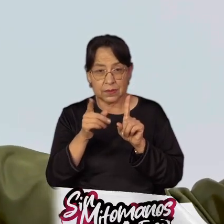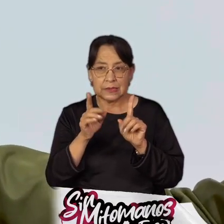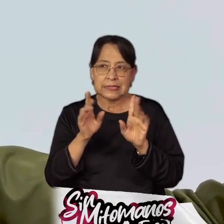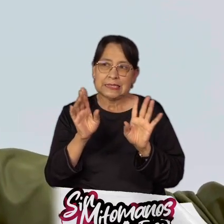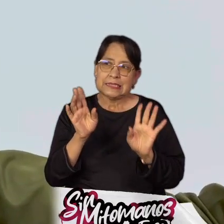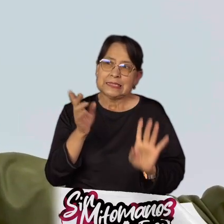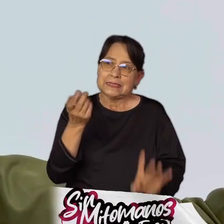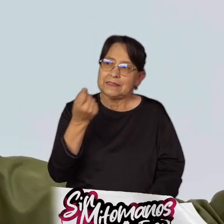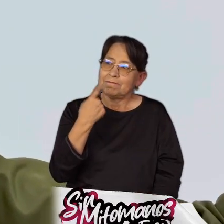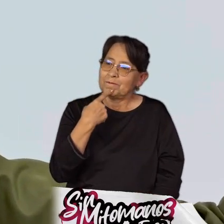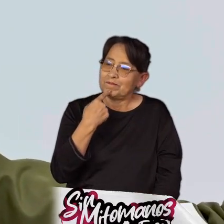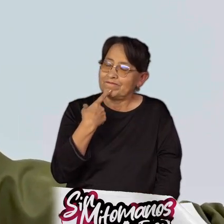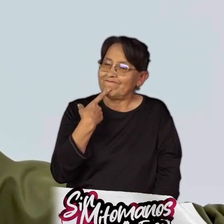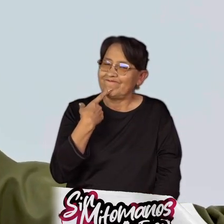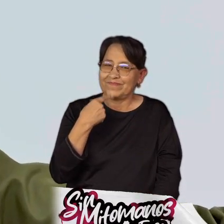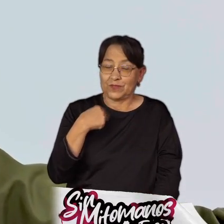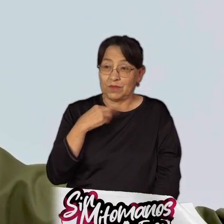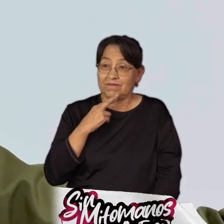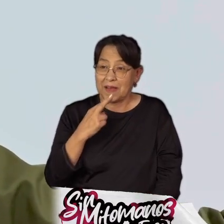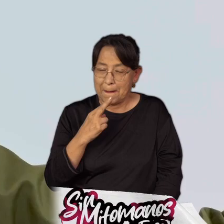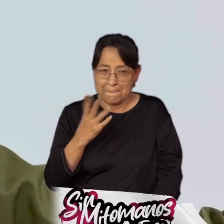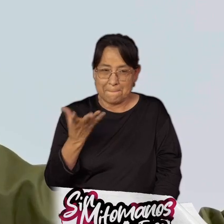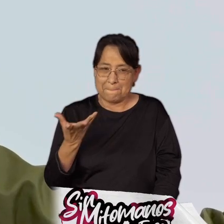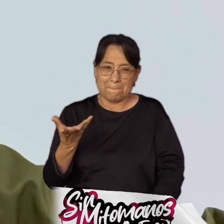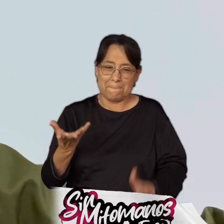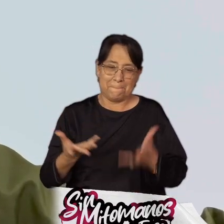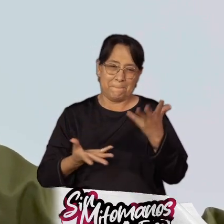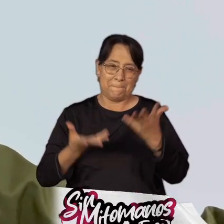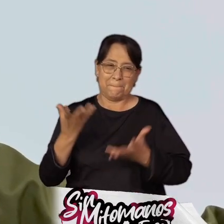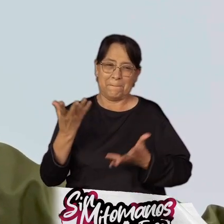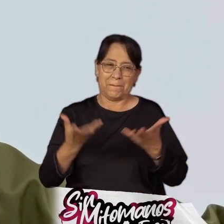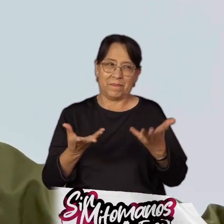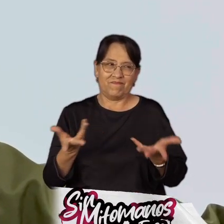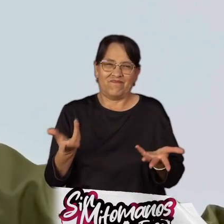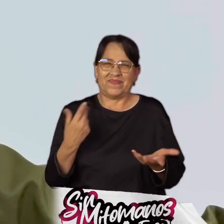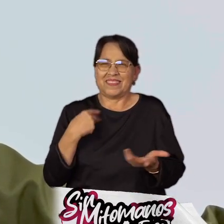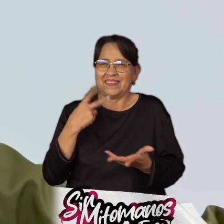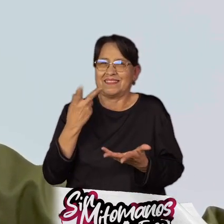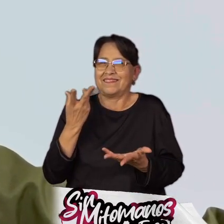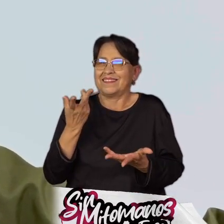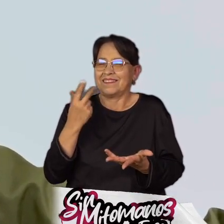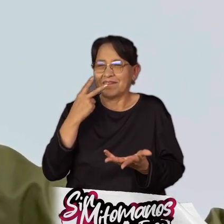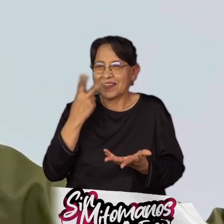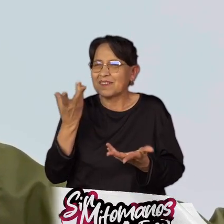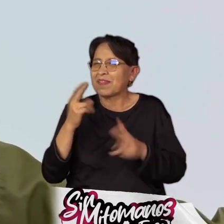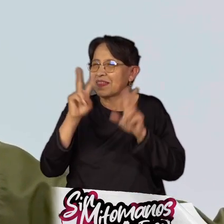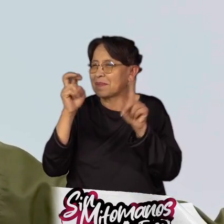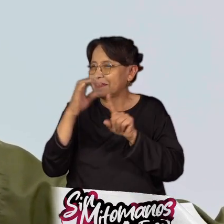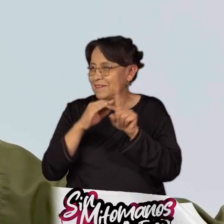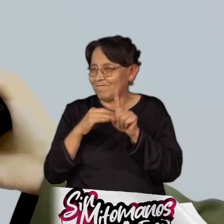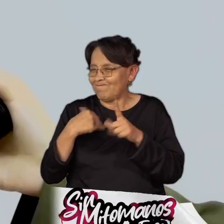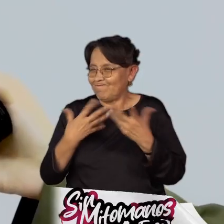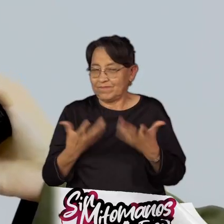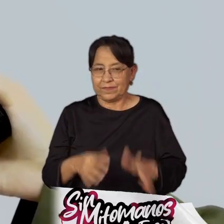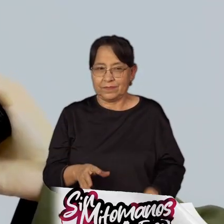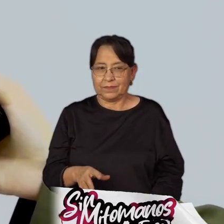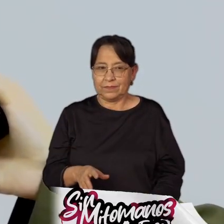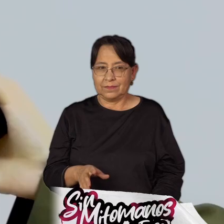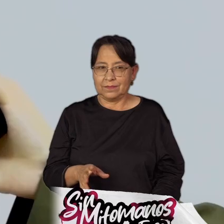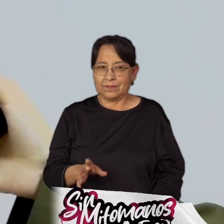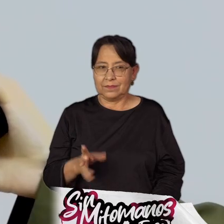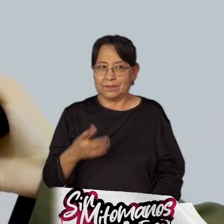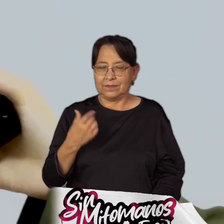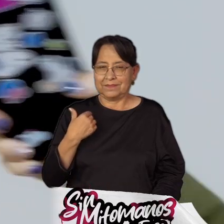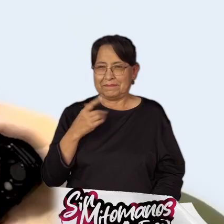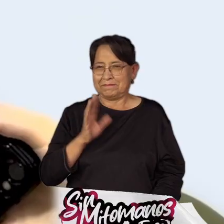Eso es una pregunta que realmente no podría responder porque depende del sentido en el que se ven los estratos sociales. Contra